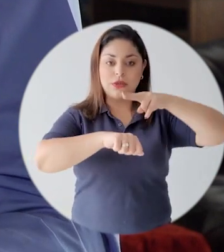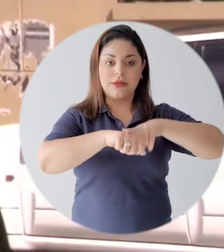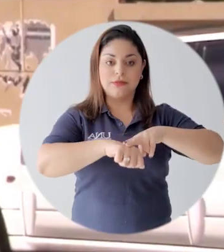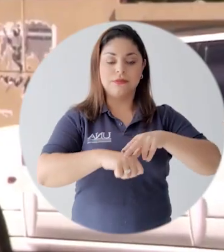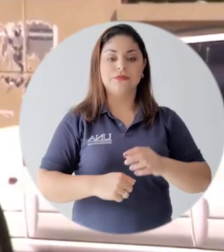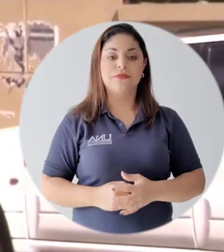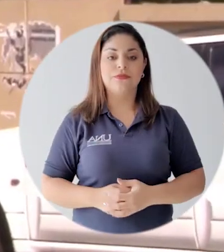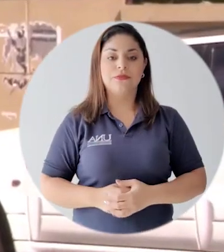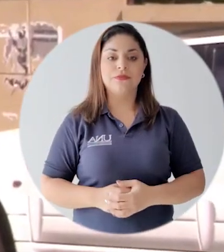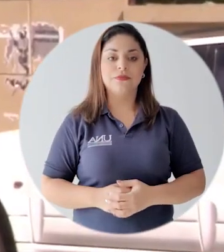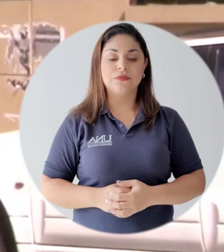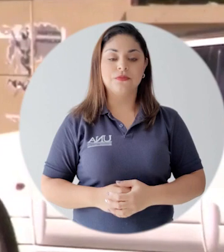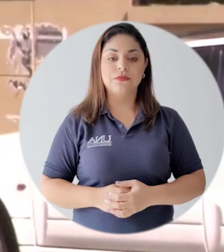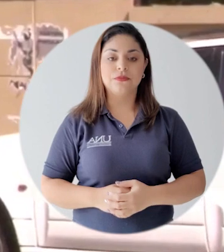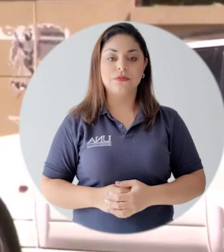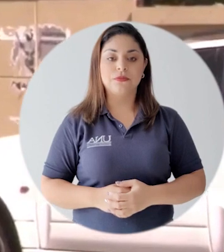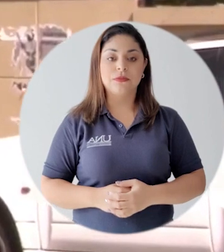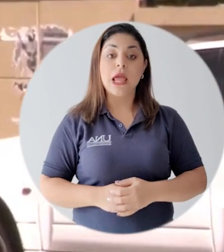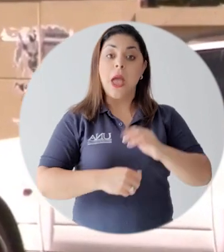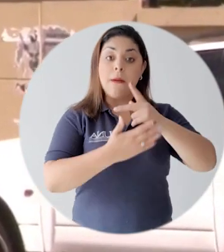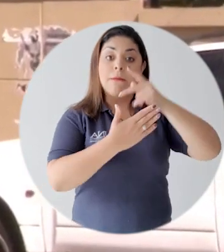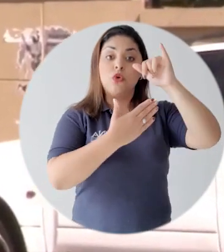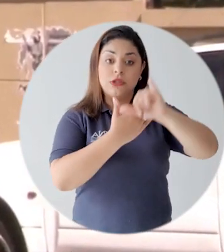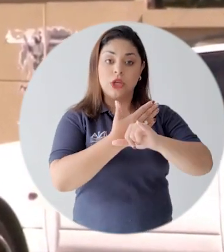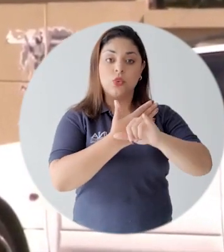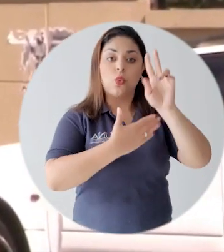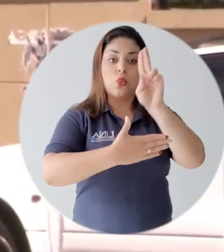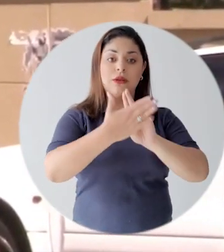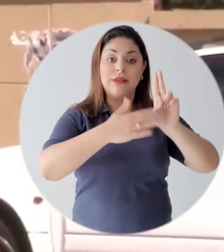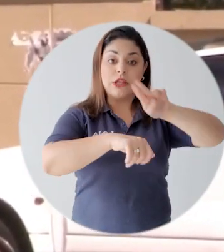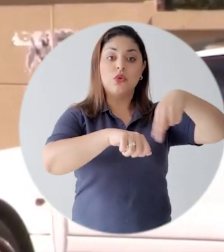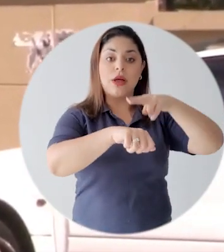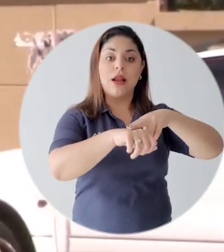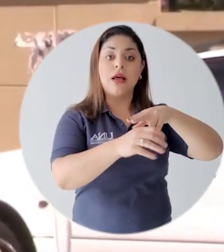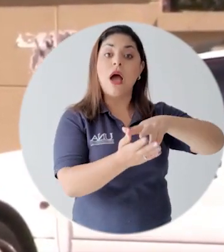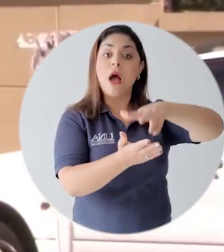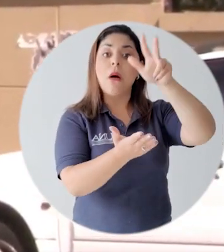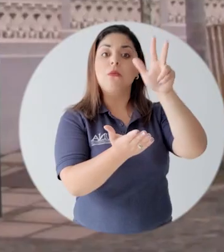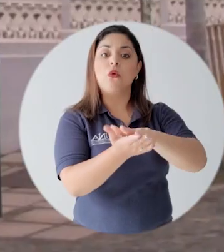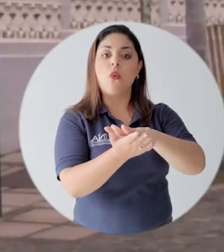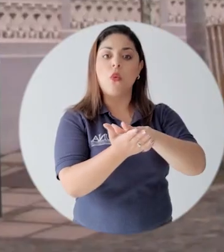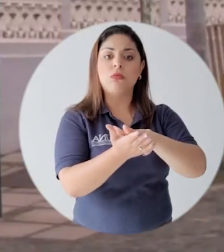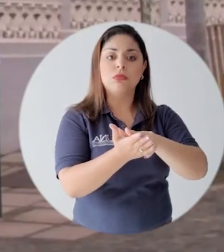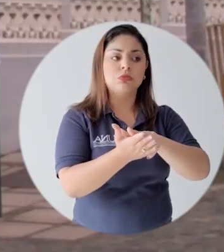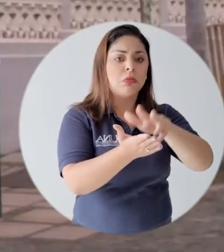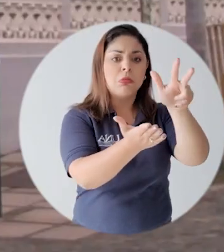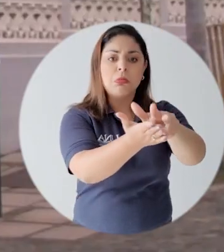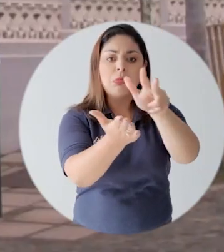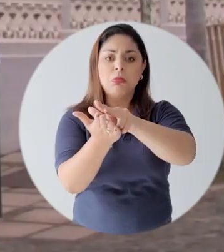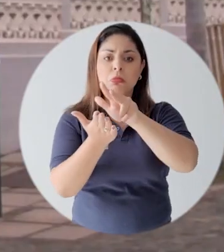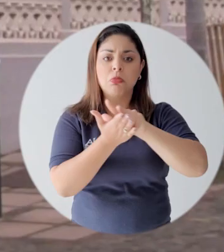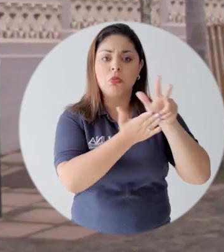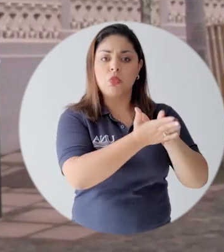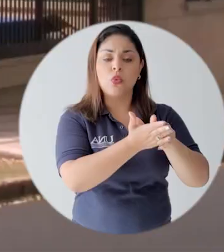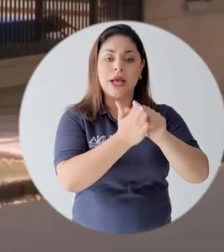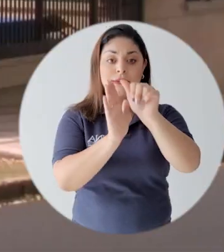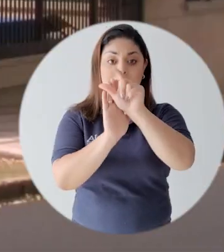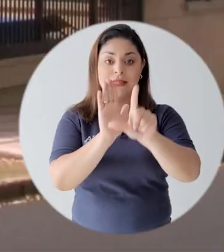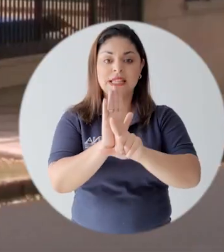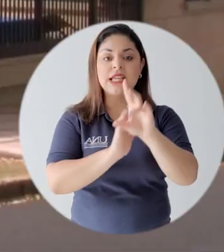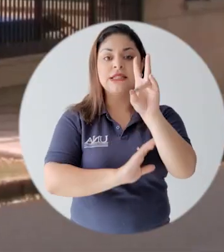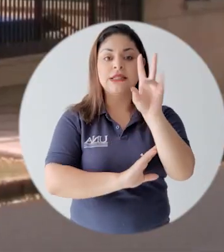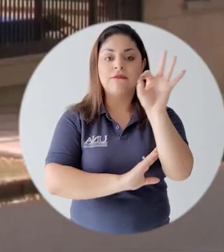Nacional. Si bien el proyecto Universidad Nacional se aprobó de forma unánime en Asamblea